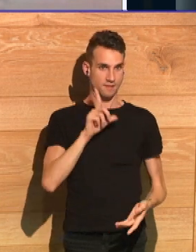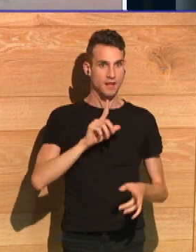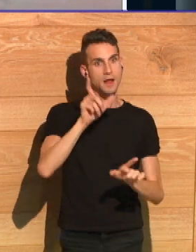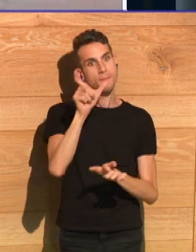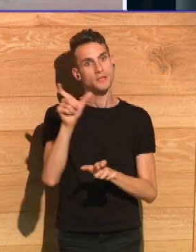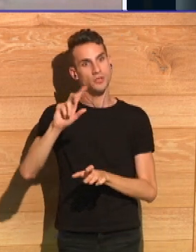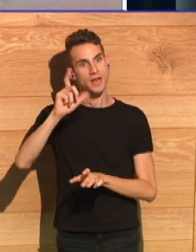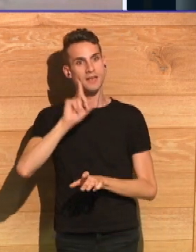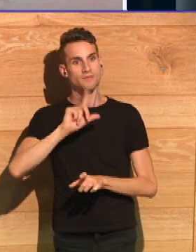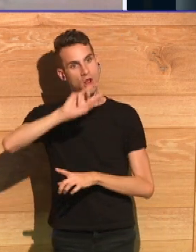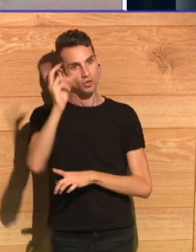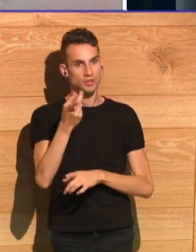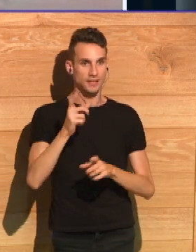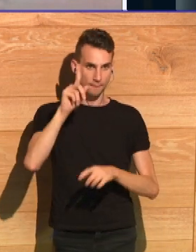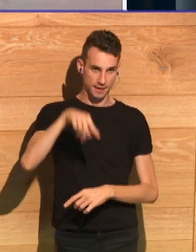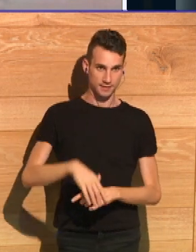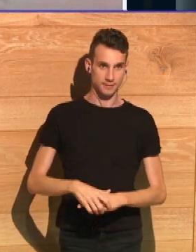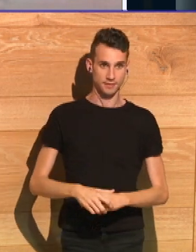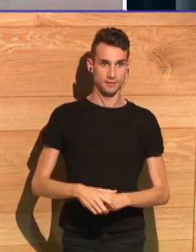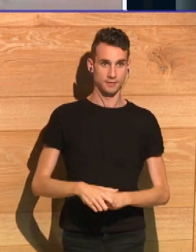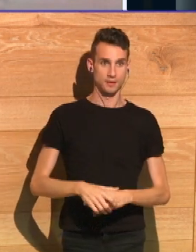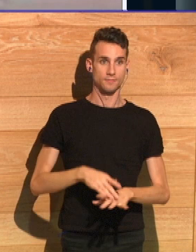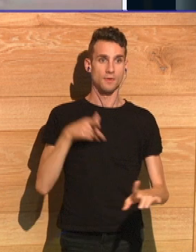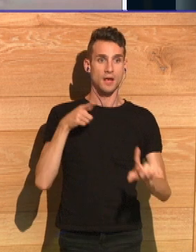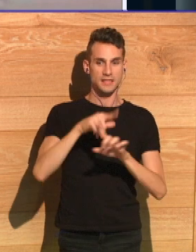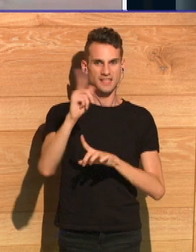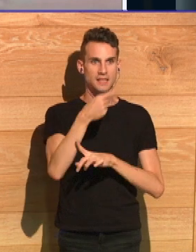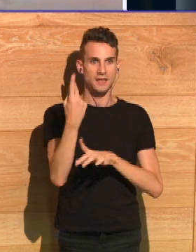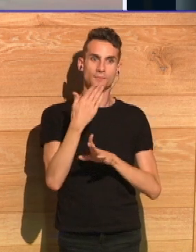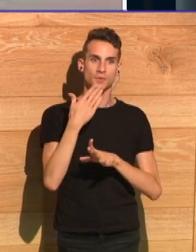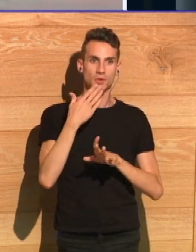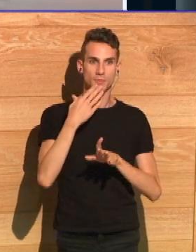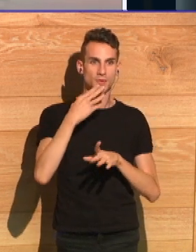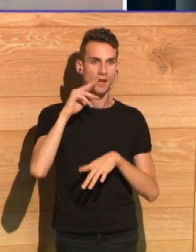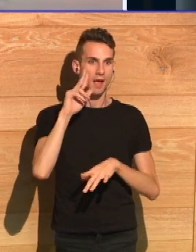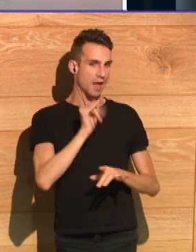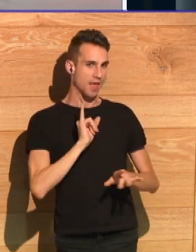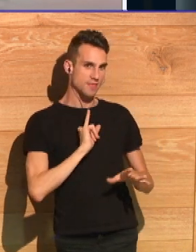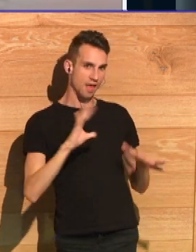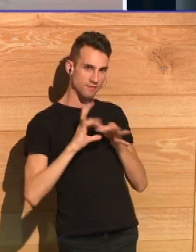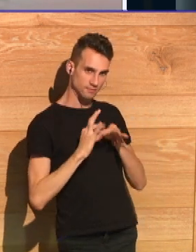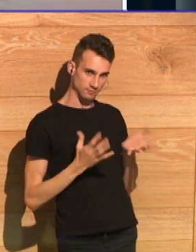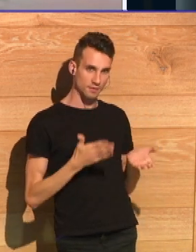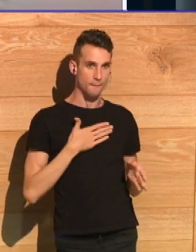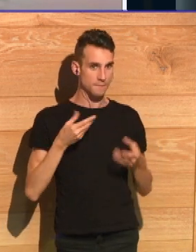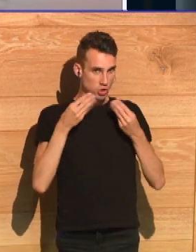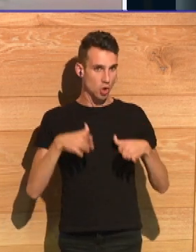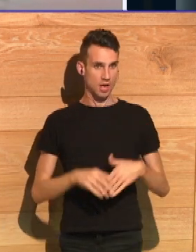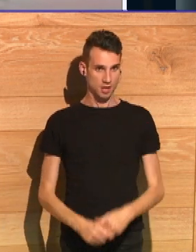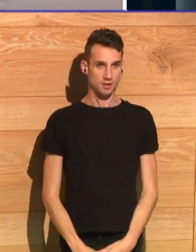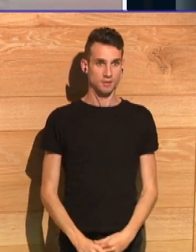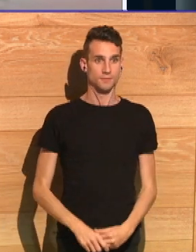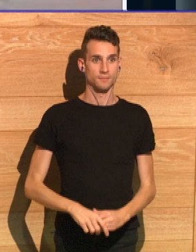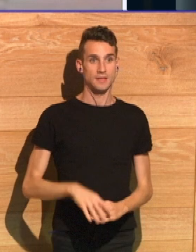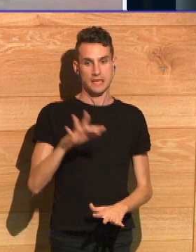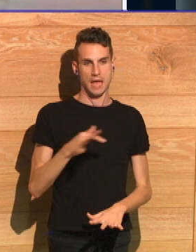otras lesbianas también, para que se vieran reflejadas en cierto modo en lo que yo estaba contando y que se